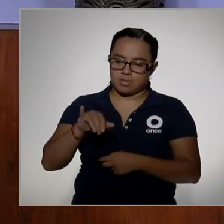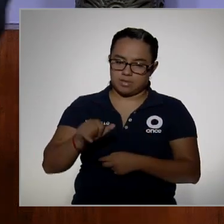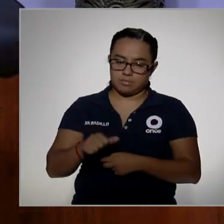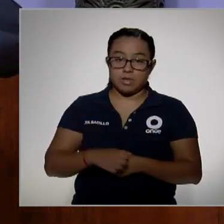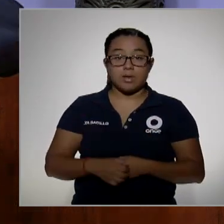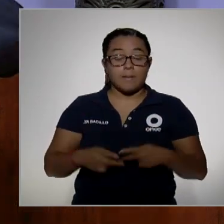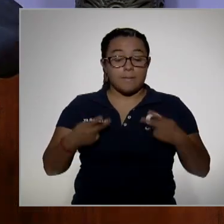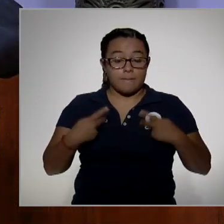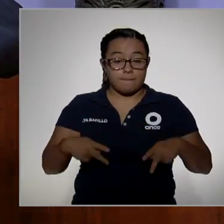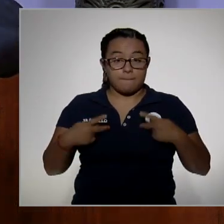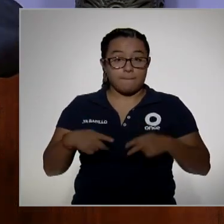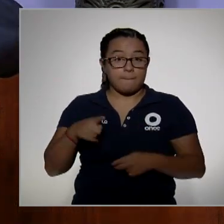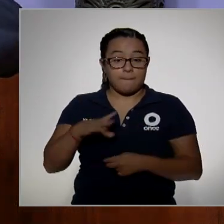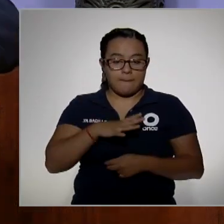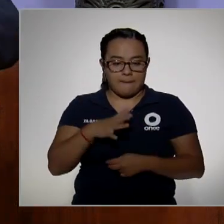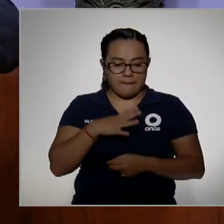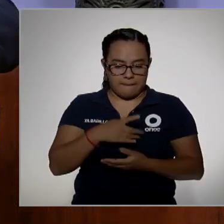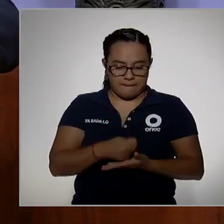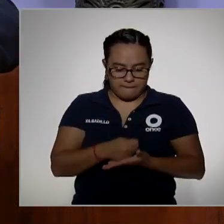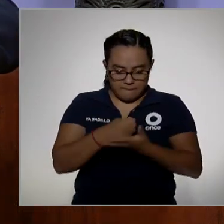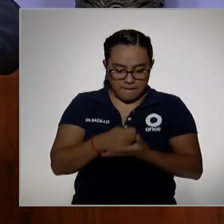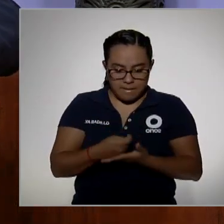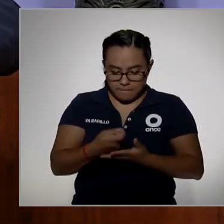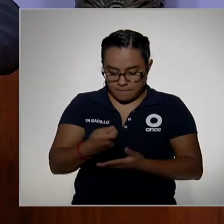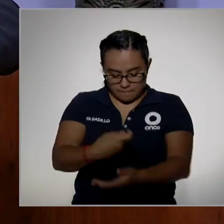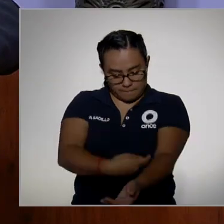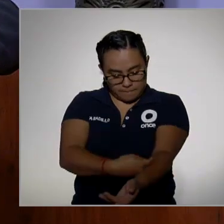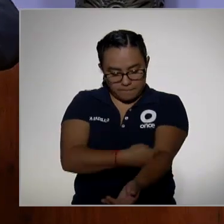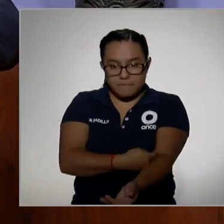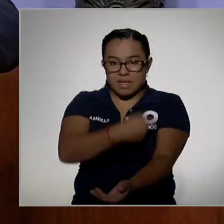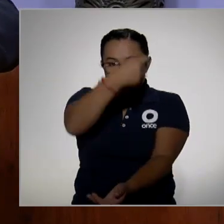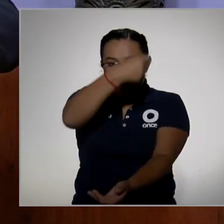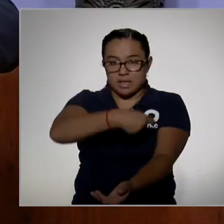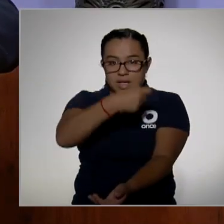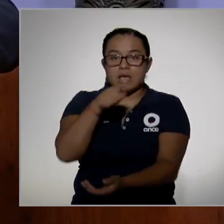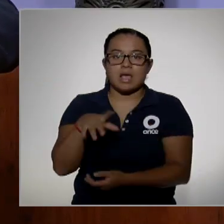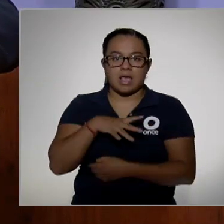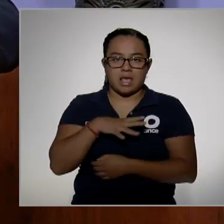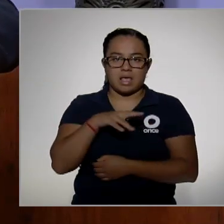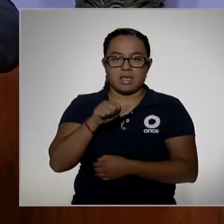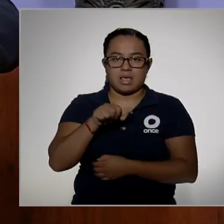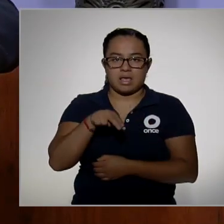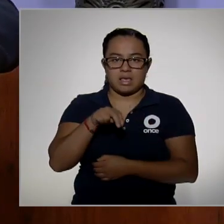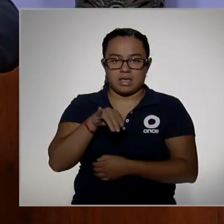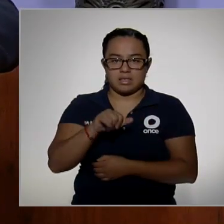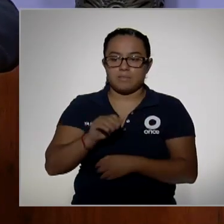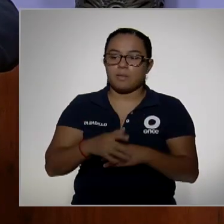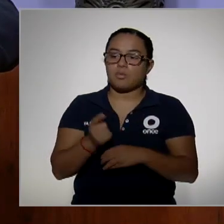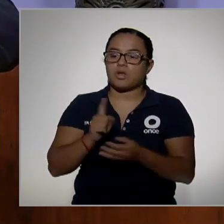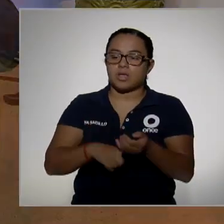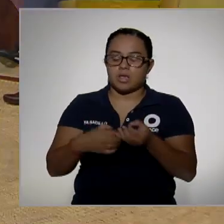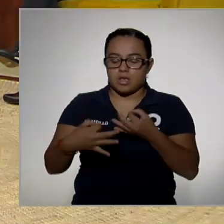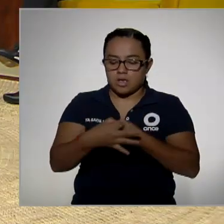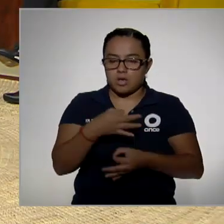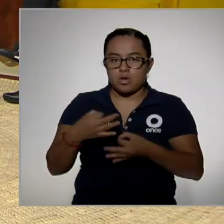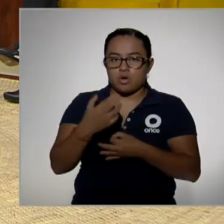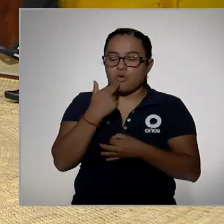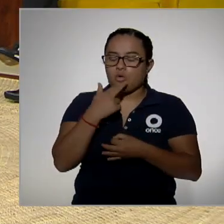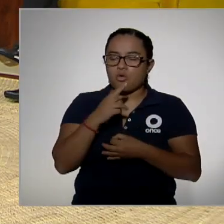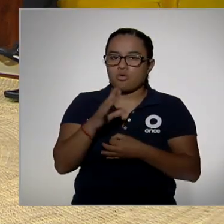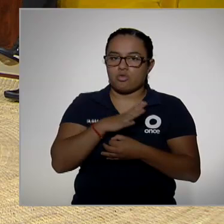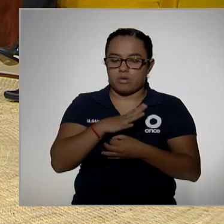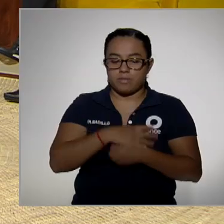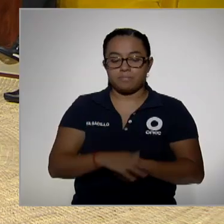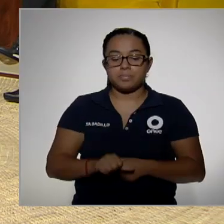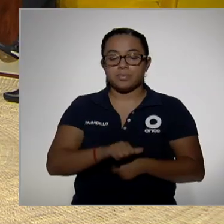en pacientes que tienen tratamiento de quimioterapia pues tienen anemia porque no se producen los glóbulos rojos otra de las causas pueden